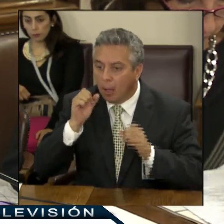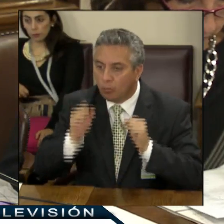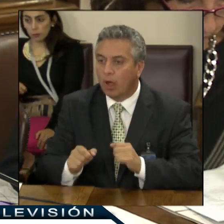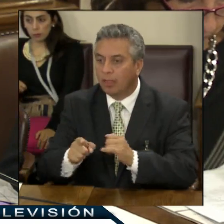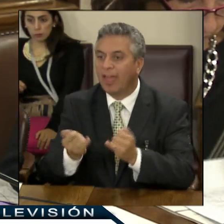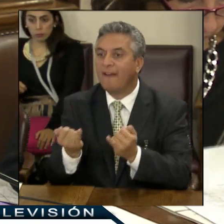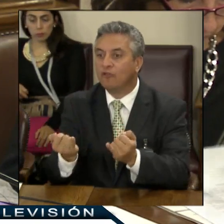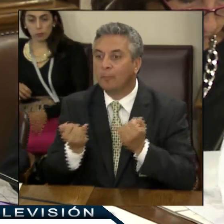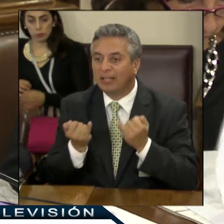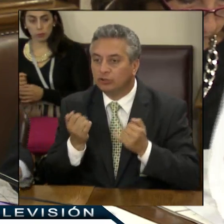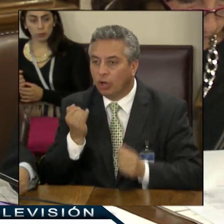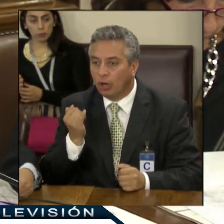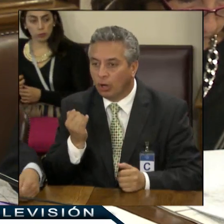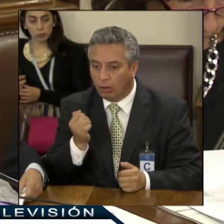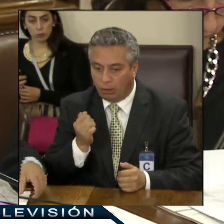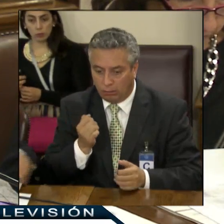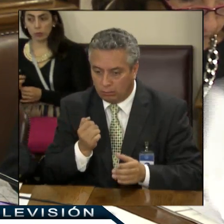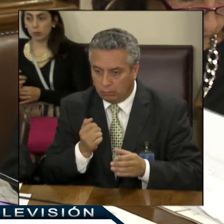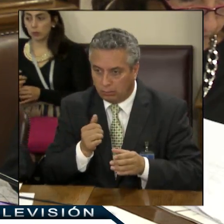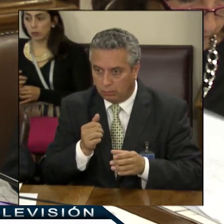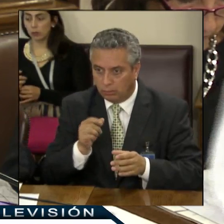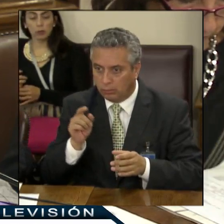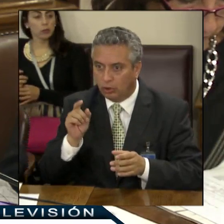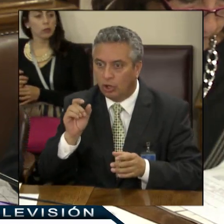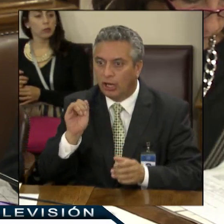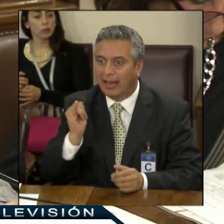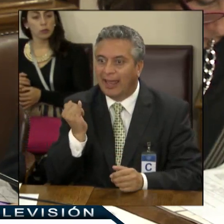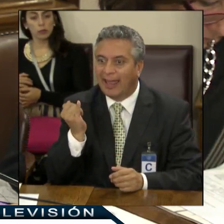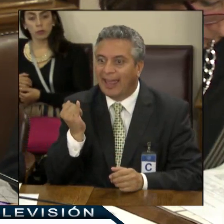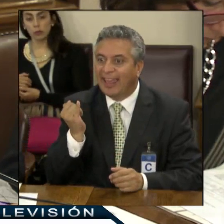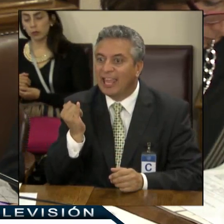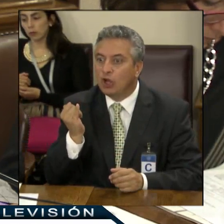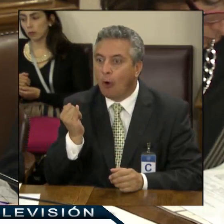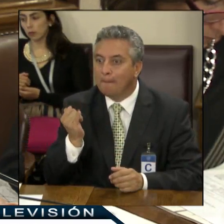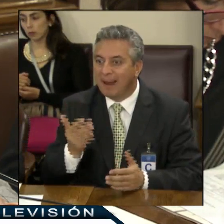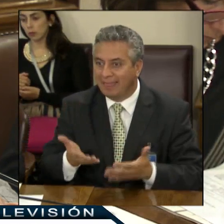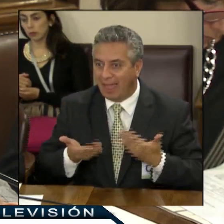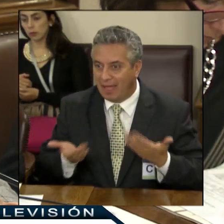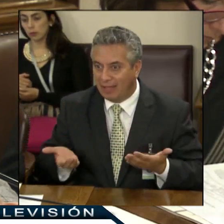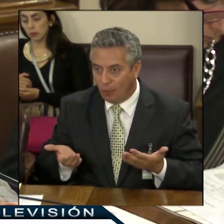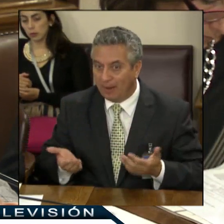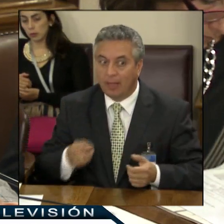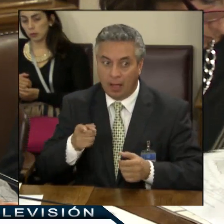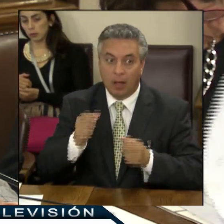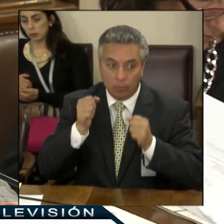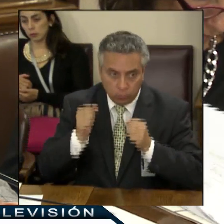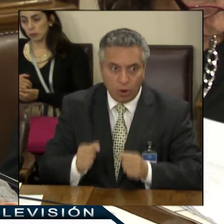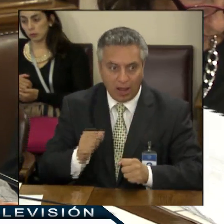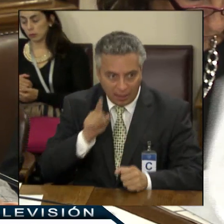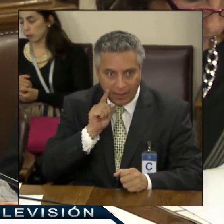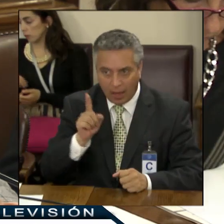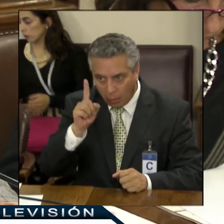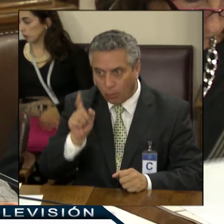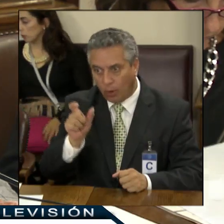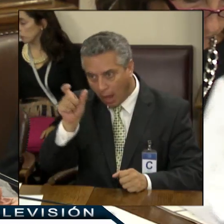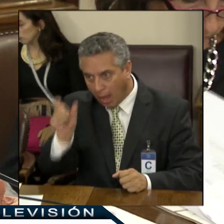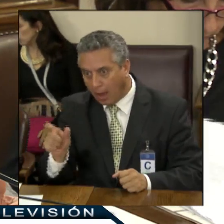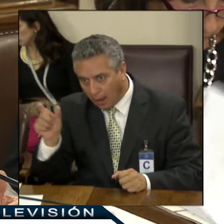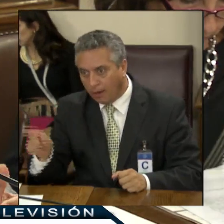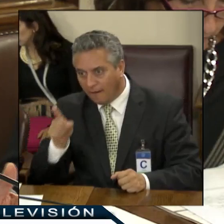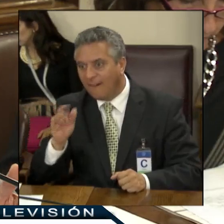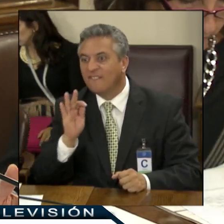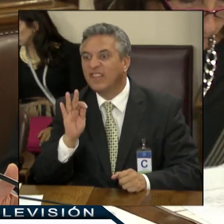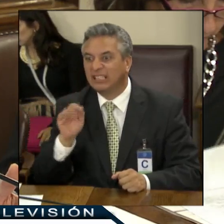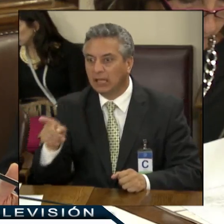una información incompleta entonces en esos casos puede resultar alguien con una